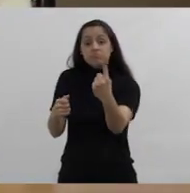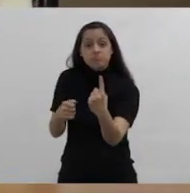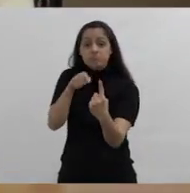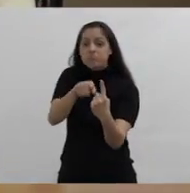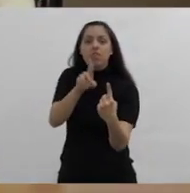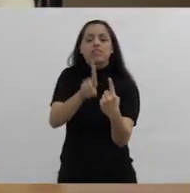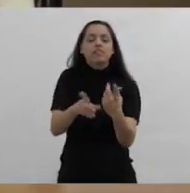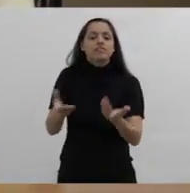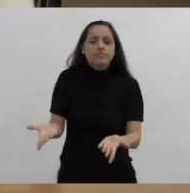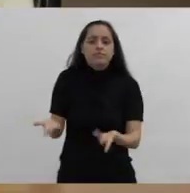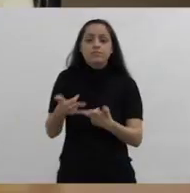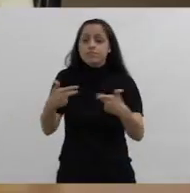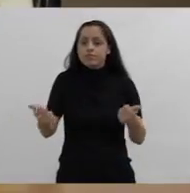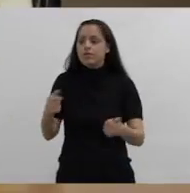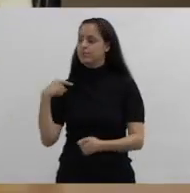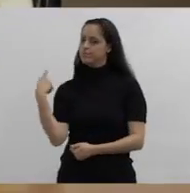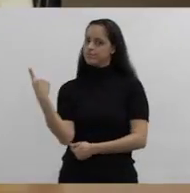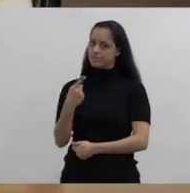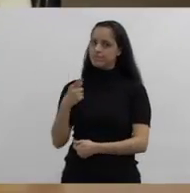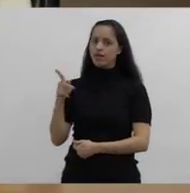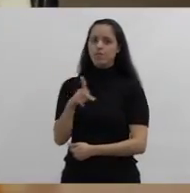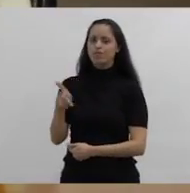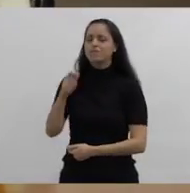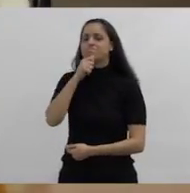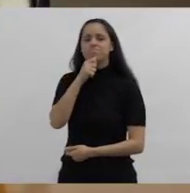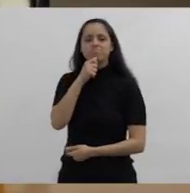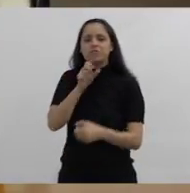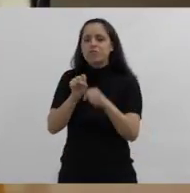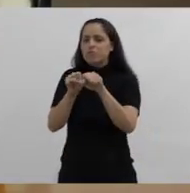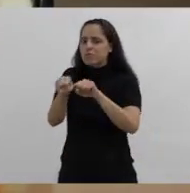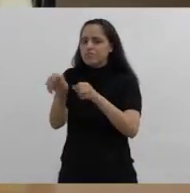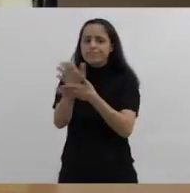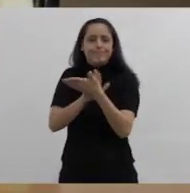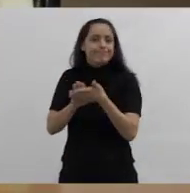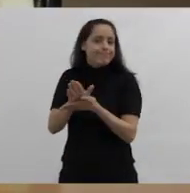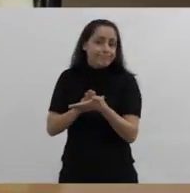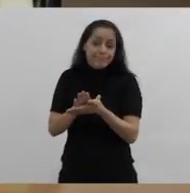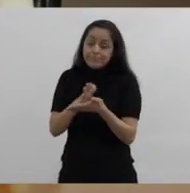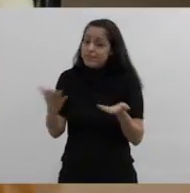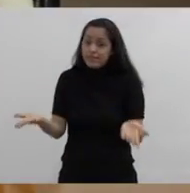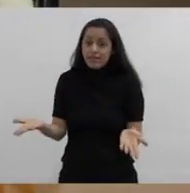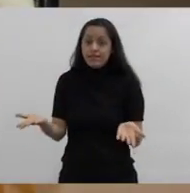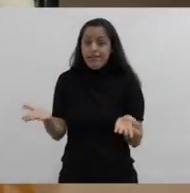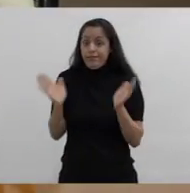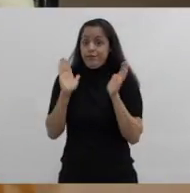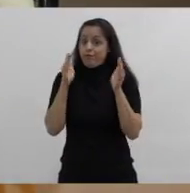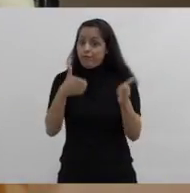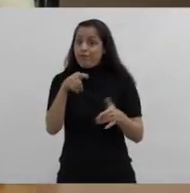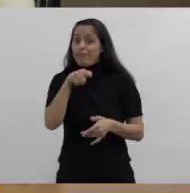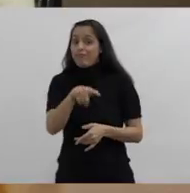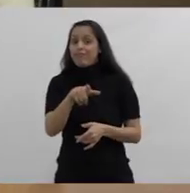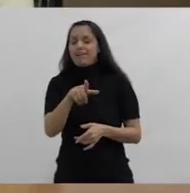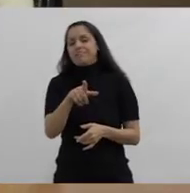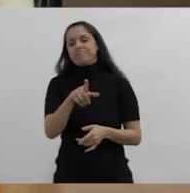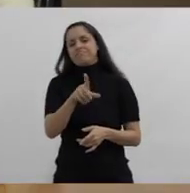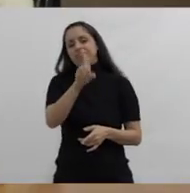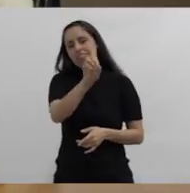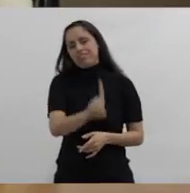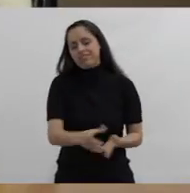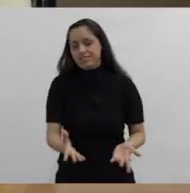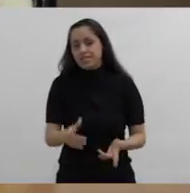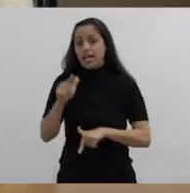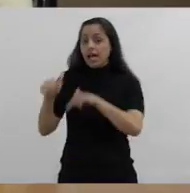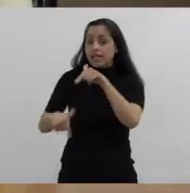alguna discapacidad, nuestros docentes todavía no tienen una formación en discapacidad, o sea que el